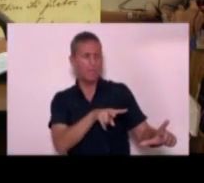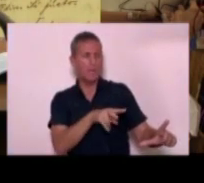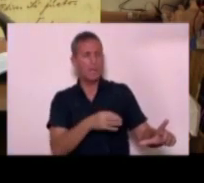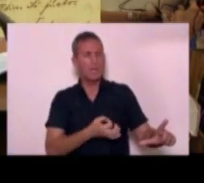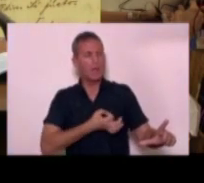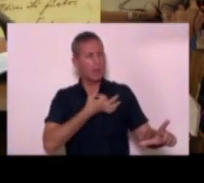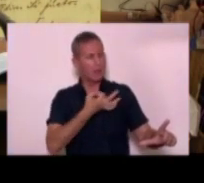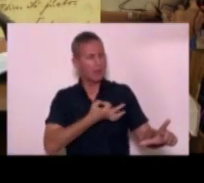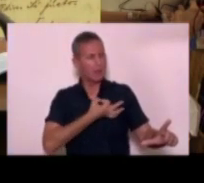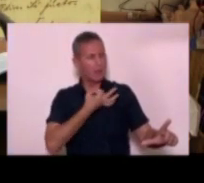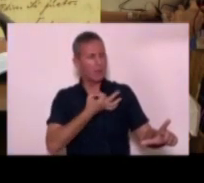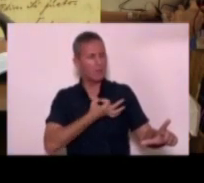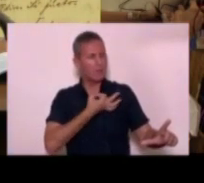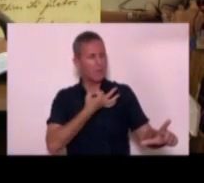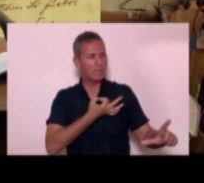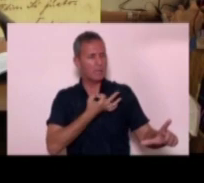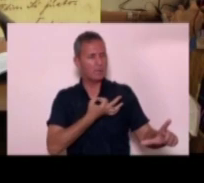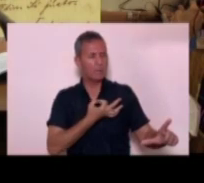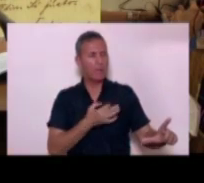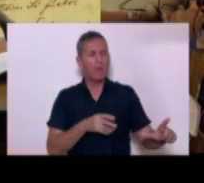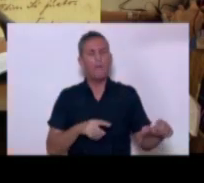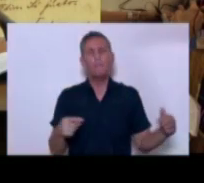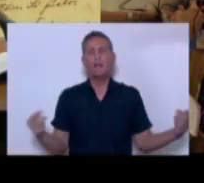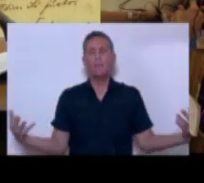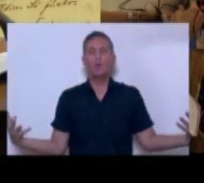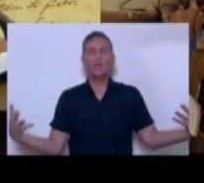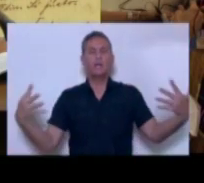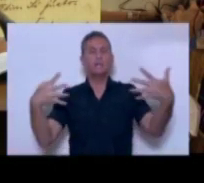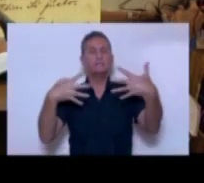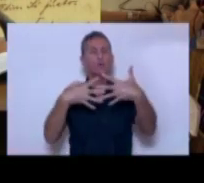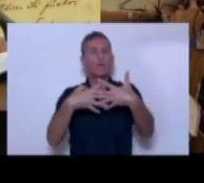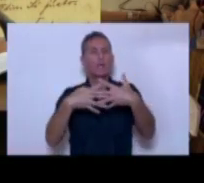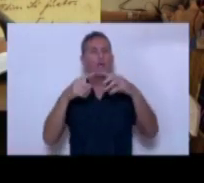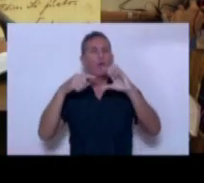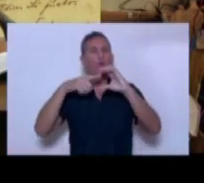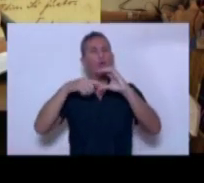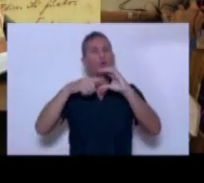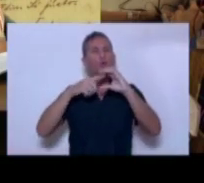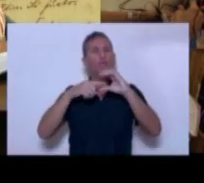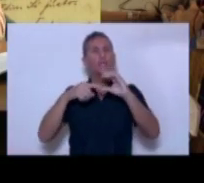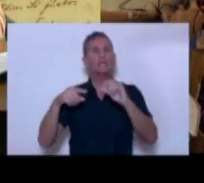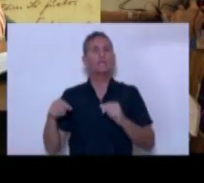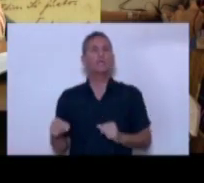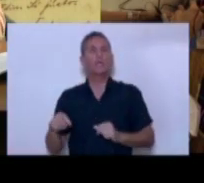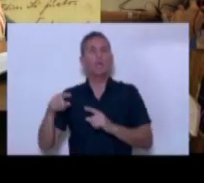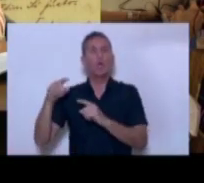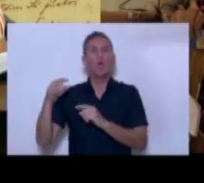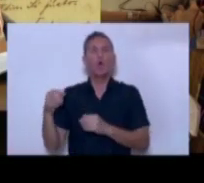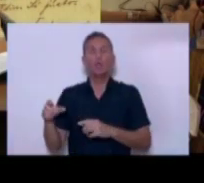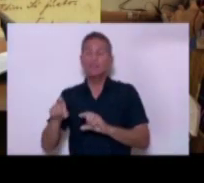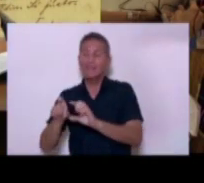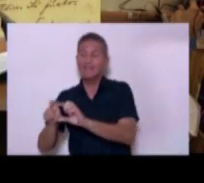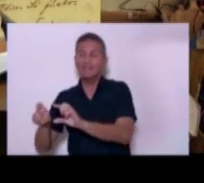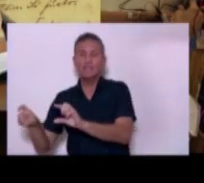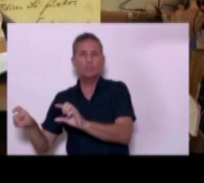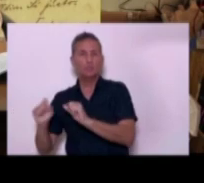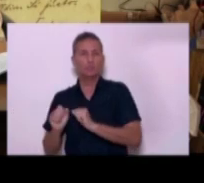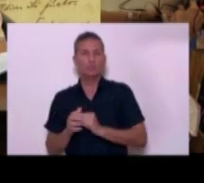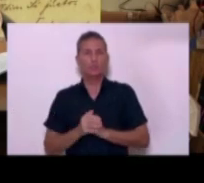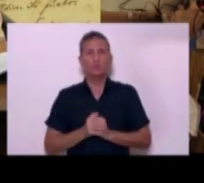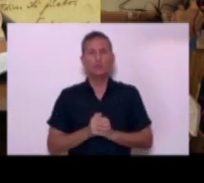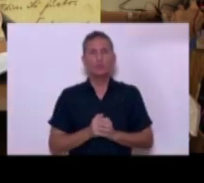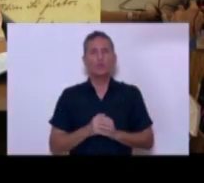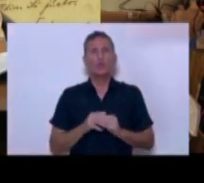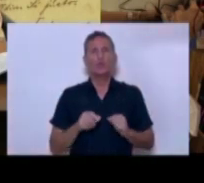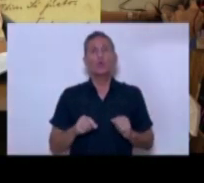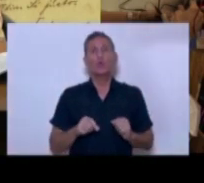ustedes pueden observar, describir, para después asociarla al contenido del texto, que por el fragmento